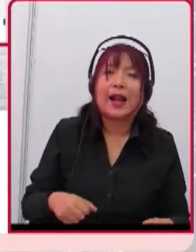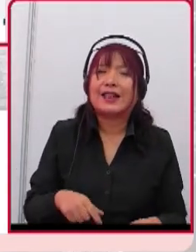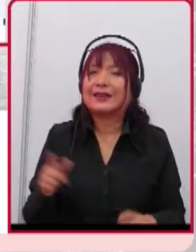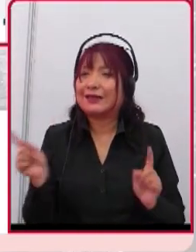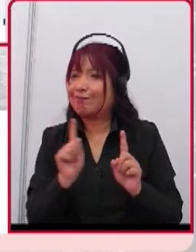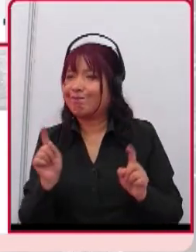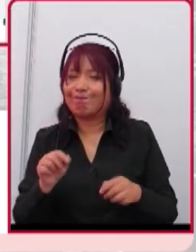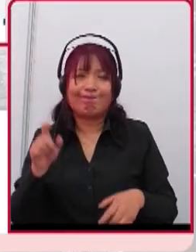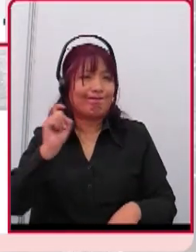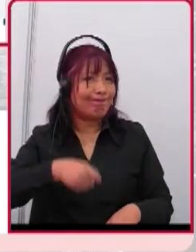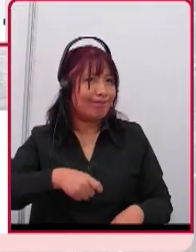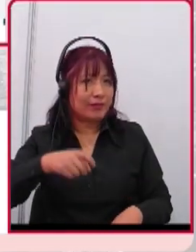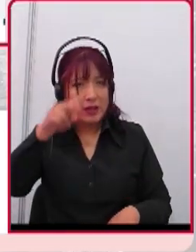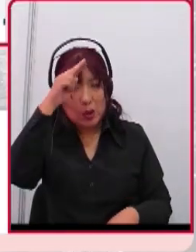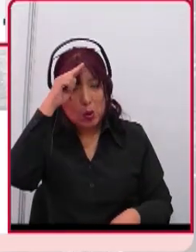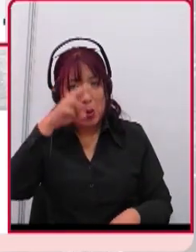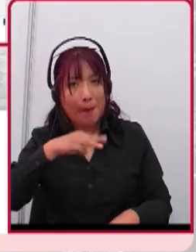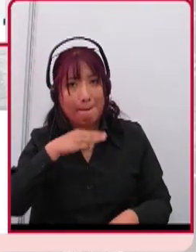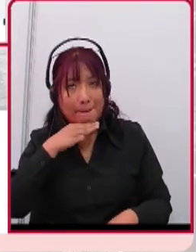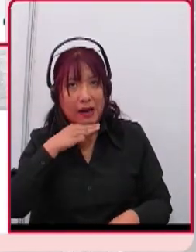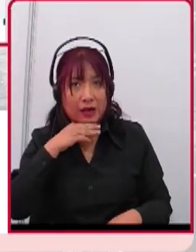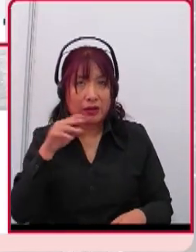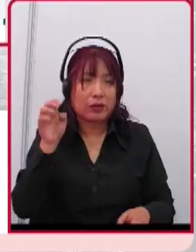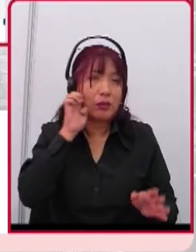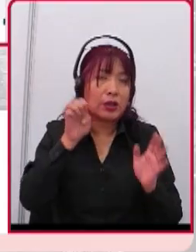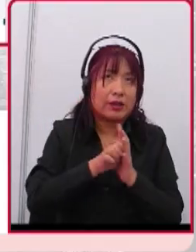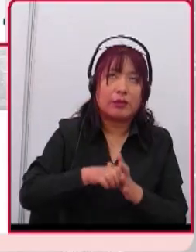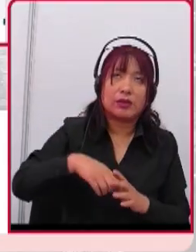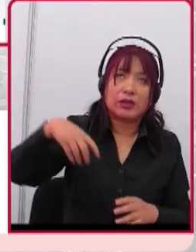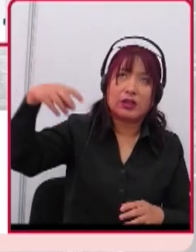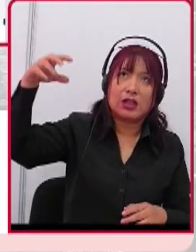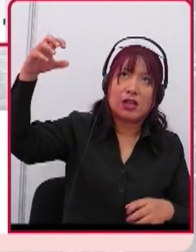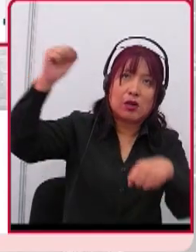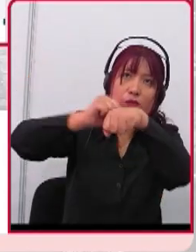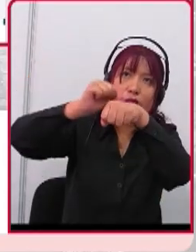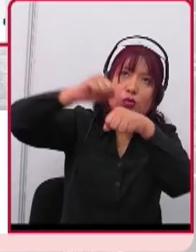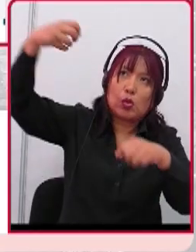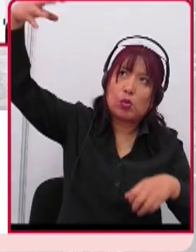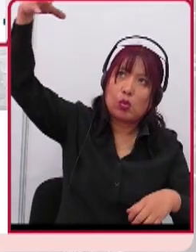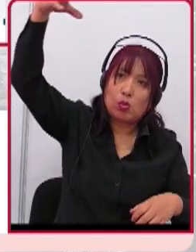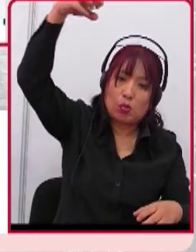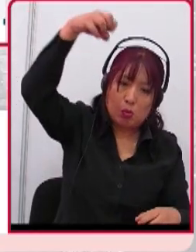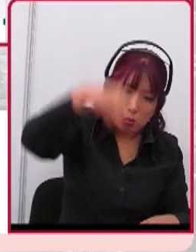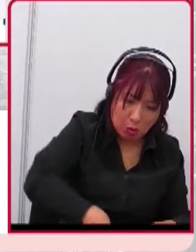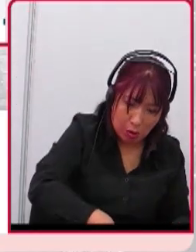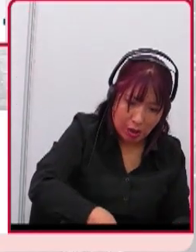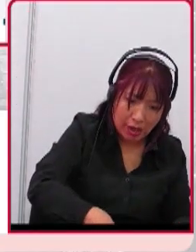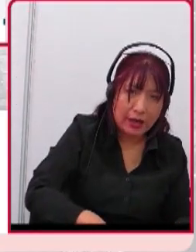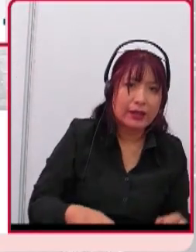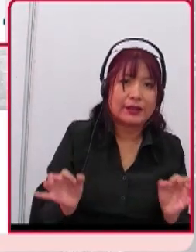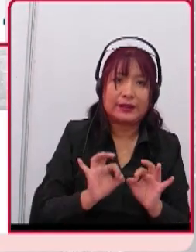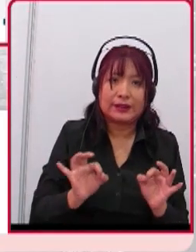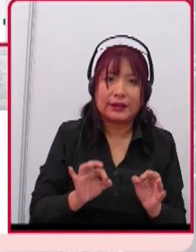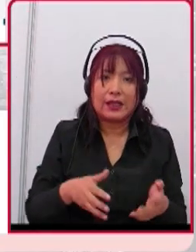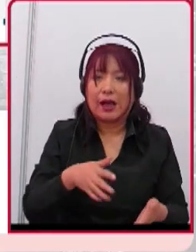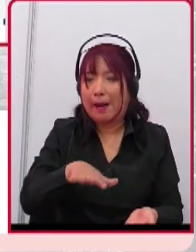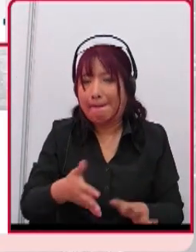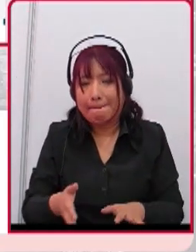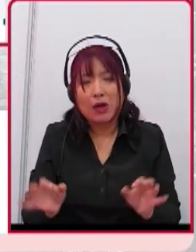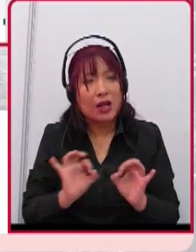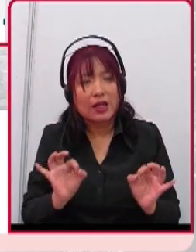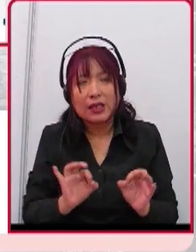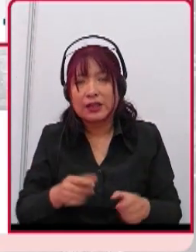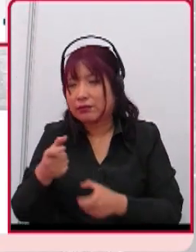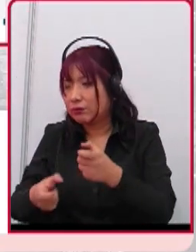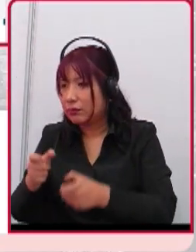riesgos ante ya sea desprendimientos de algunas rocas en un inicio exploratorio geológico. A partir de ello, entonces,